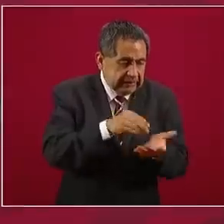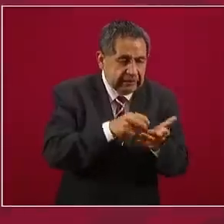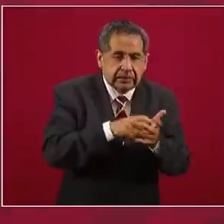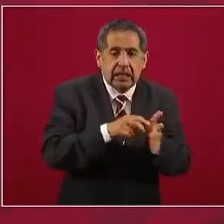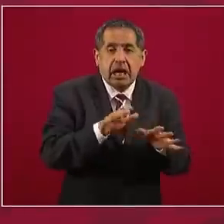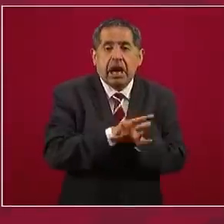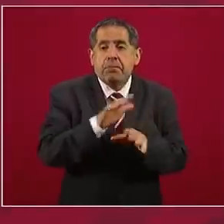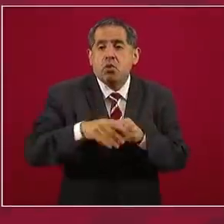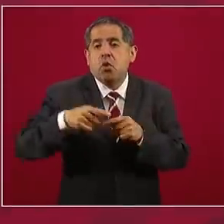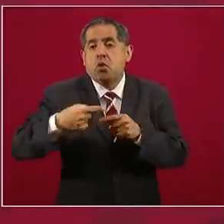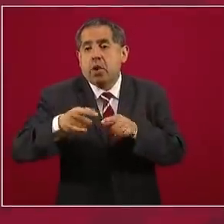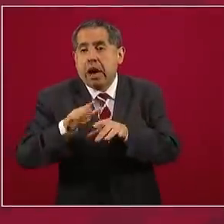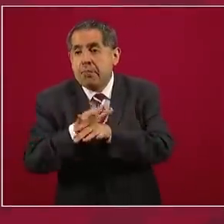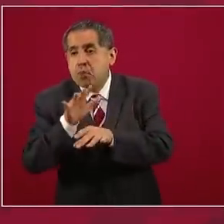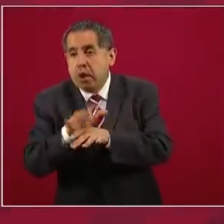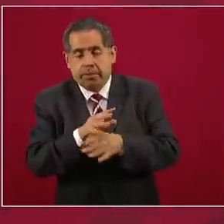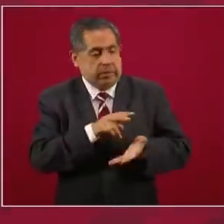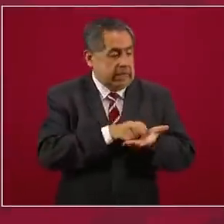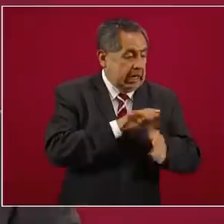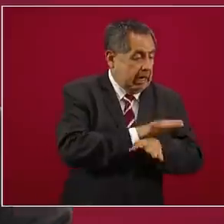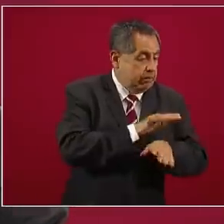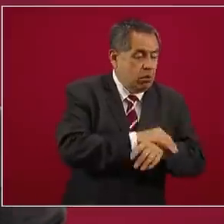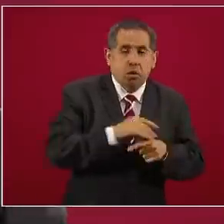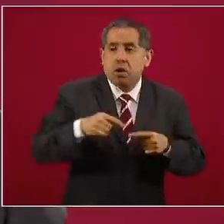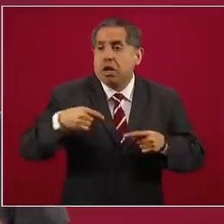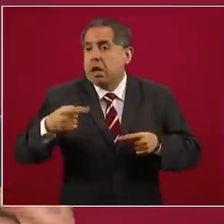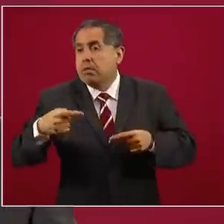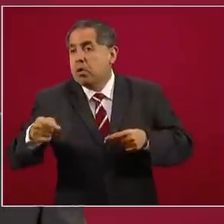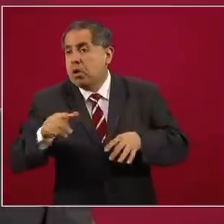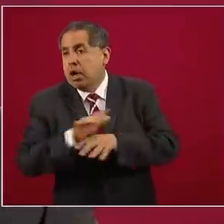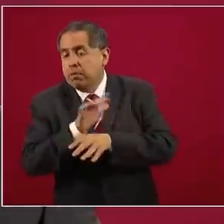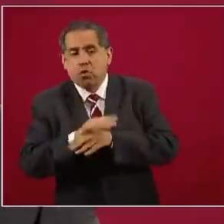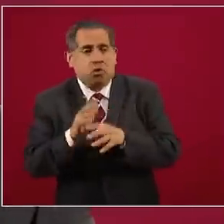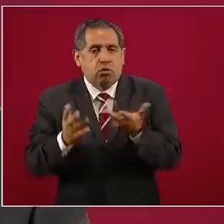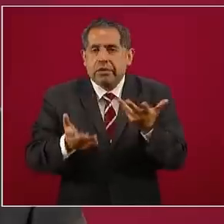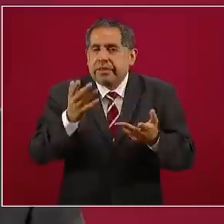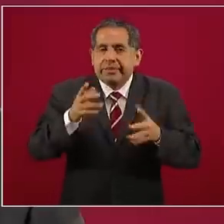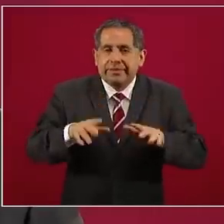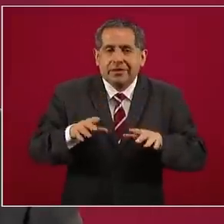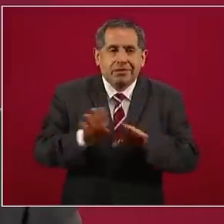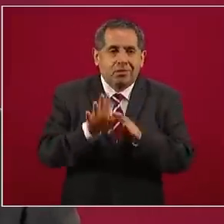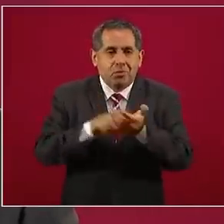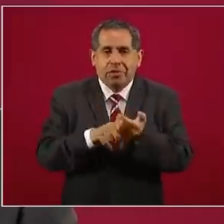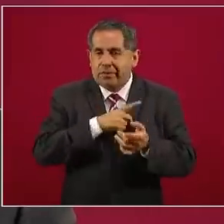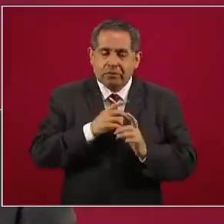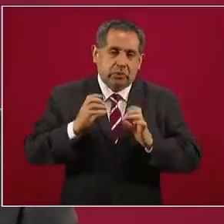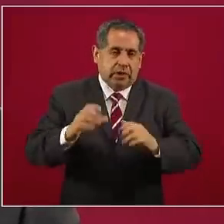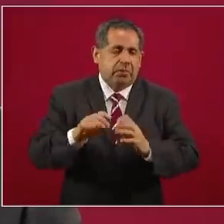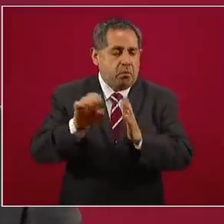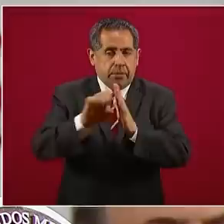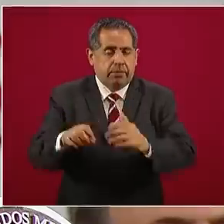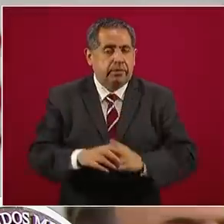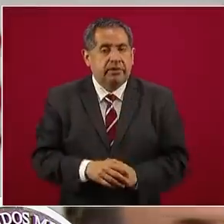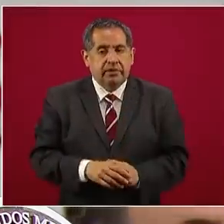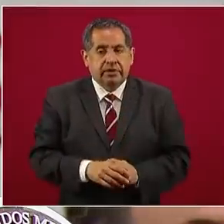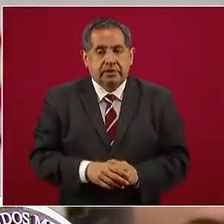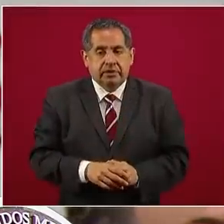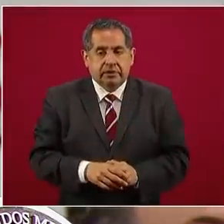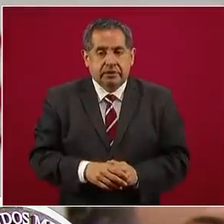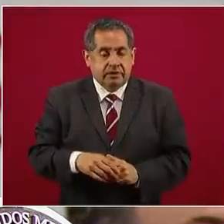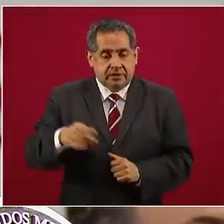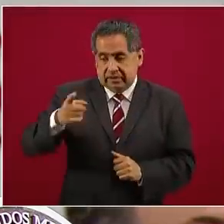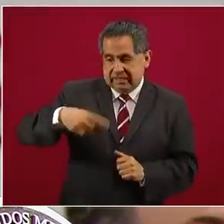ocurrir en el curso de la epidemia si se usa de una manera o de otra o de otra. Por ejemplo, proteger a